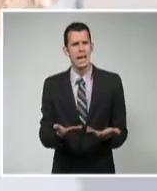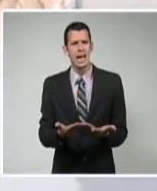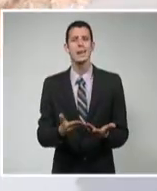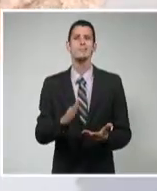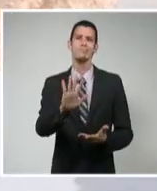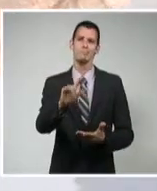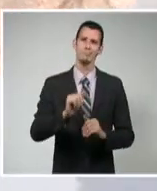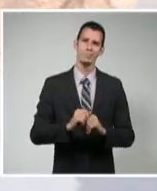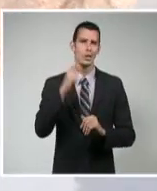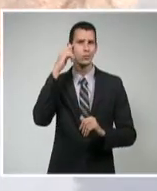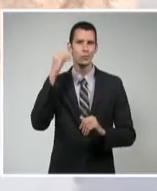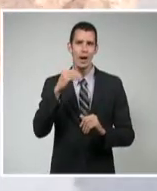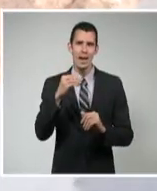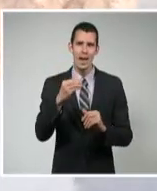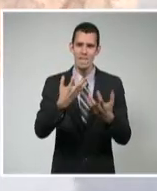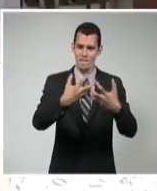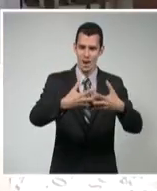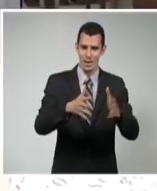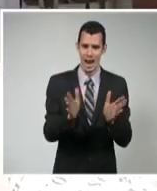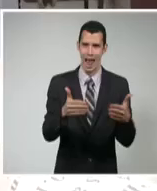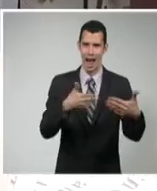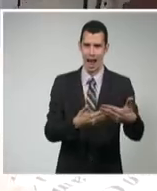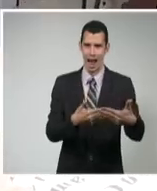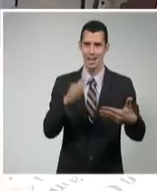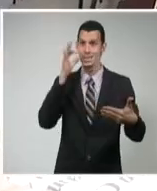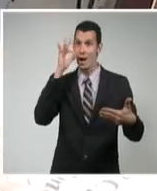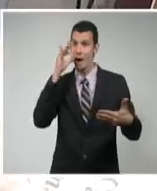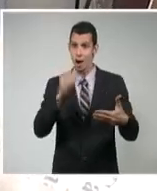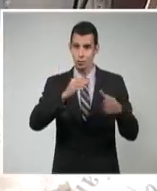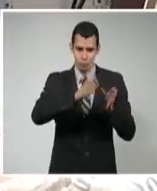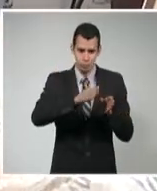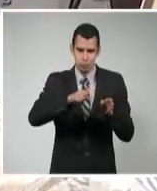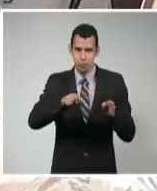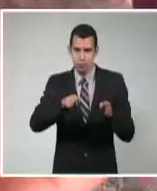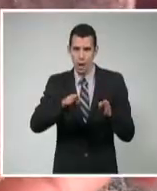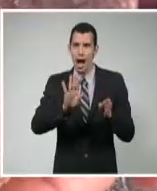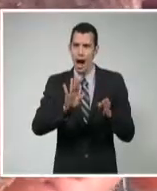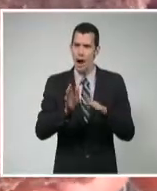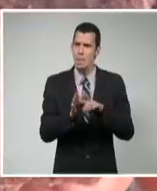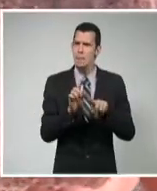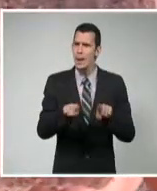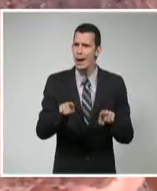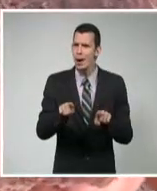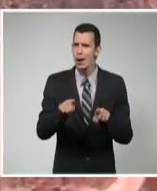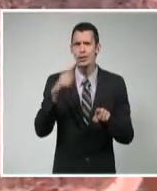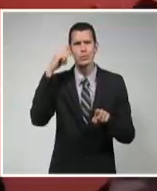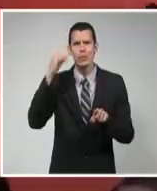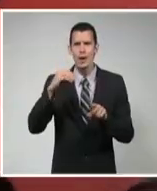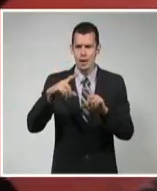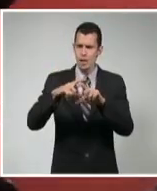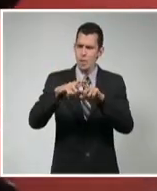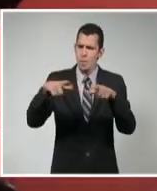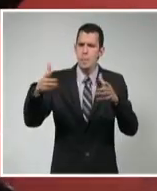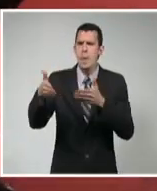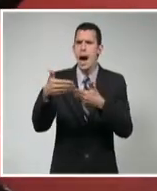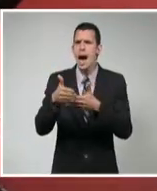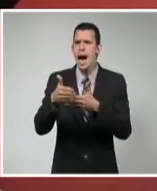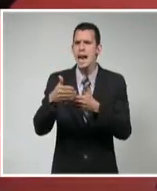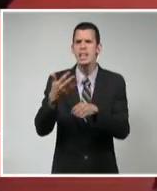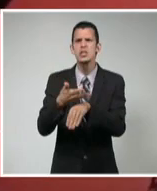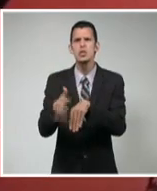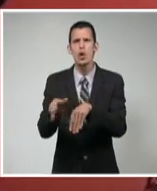que son usadas como biomasa para alimentar varias cámaras de cura y por esa vía ahorran un